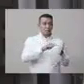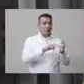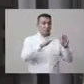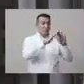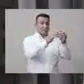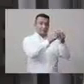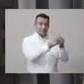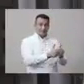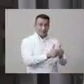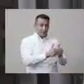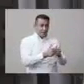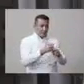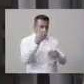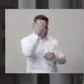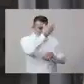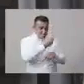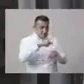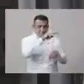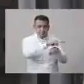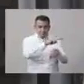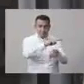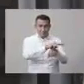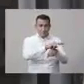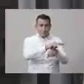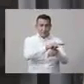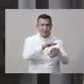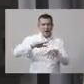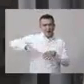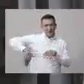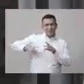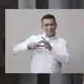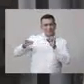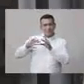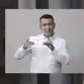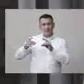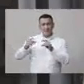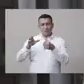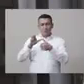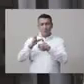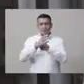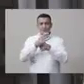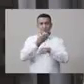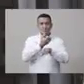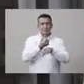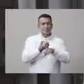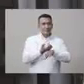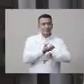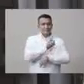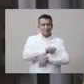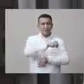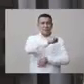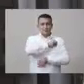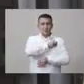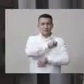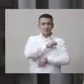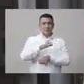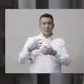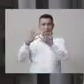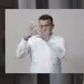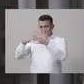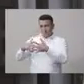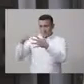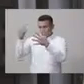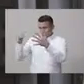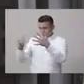la Secretaría de Salud y forman ya parte del padrón de sanidad económica. Por ahora, solo se han publicado los